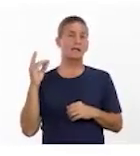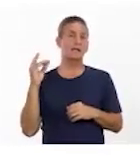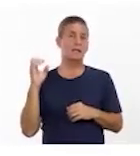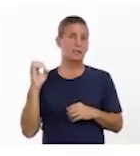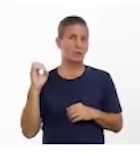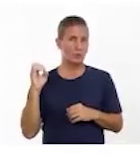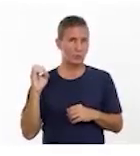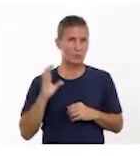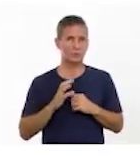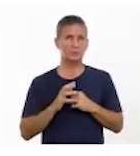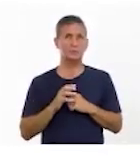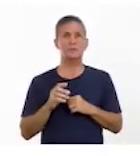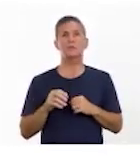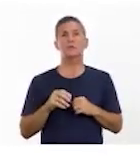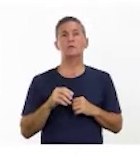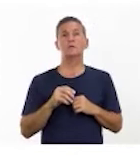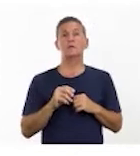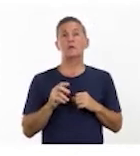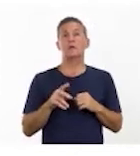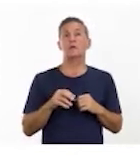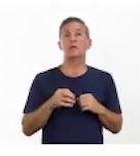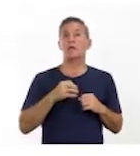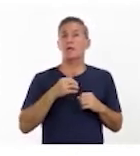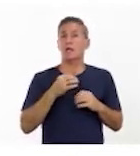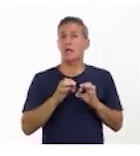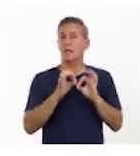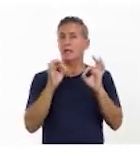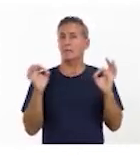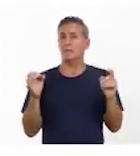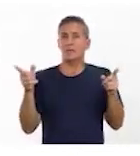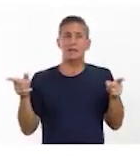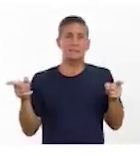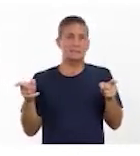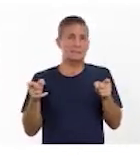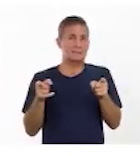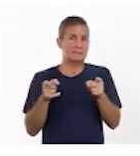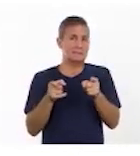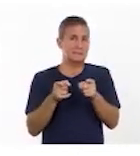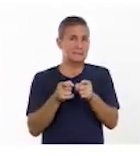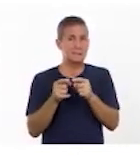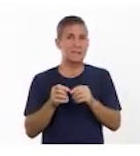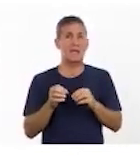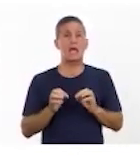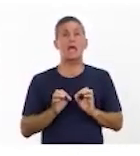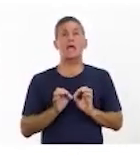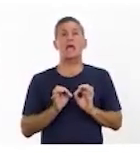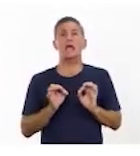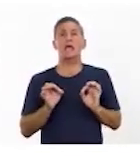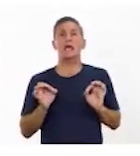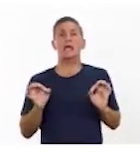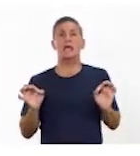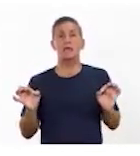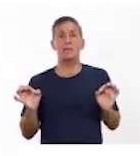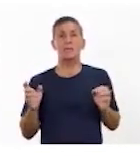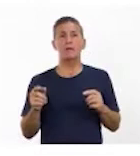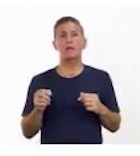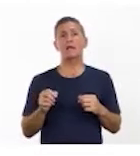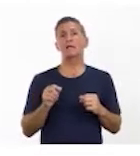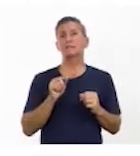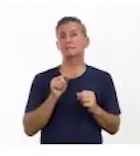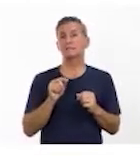redox. Oxidación, reducción, especie que se reduce, especie que se